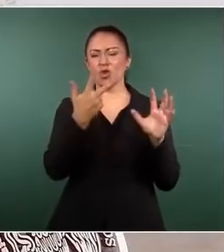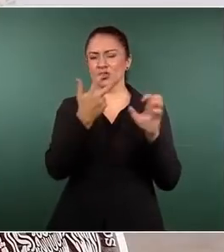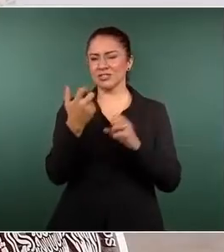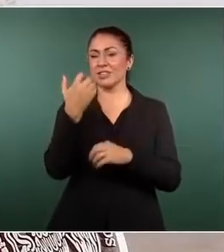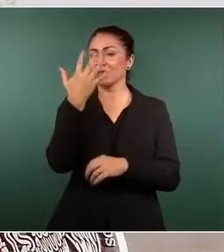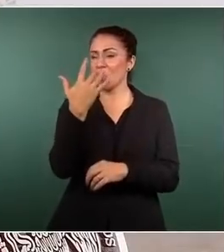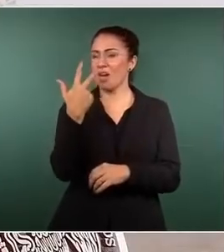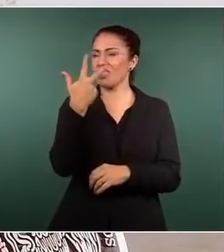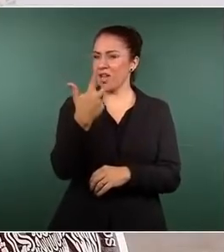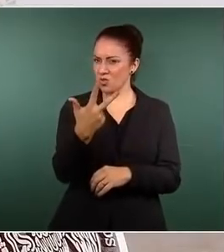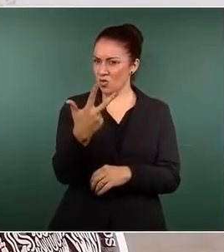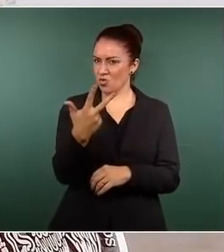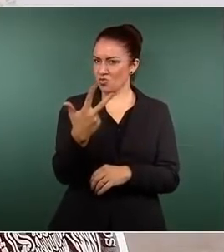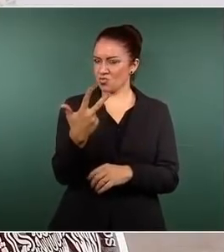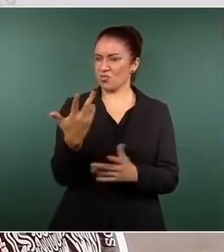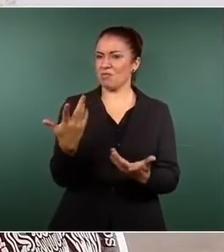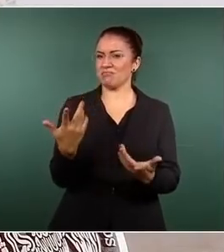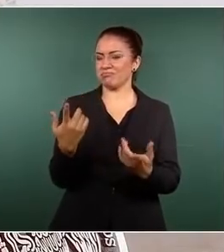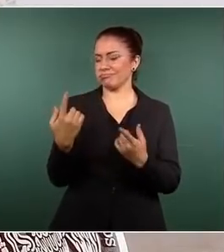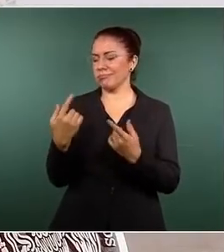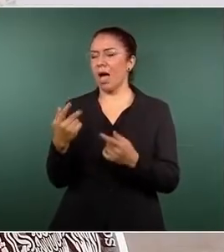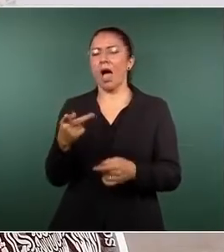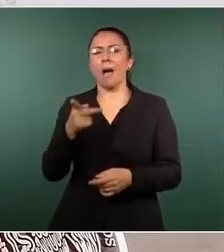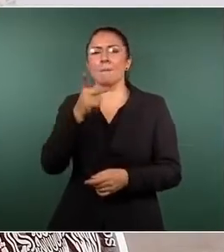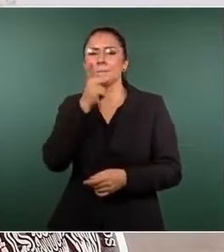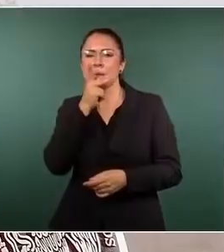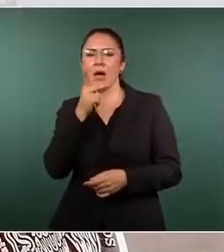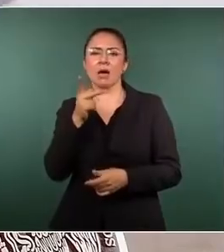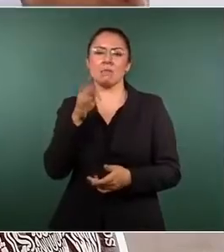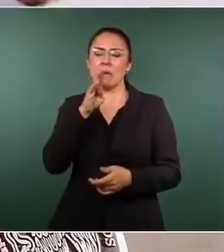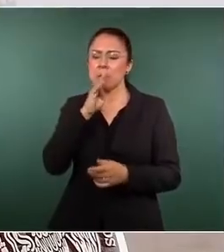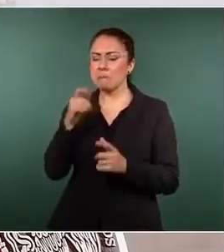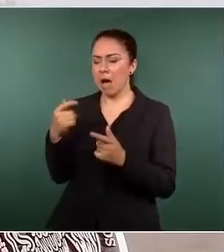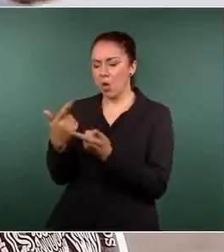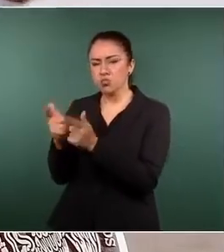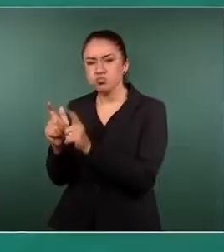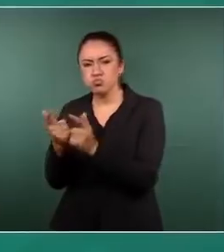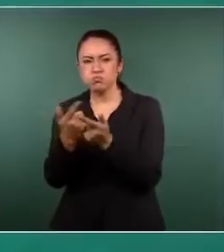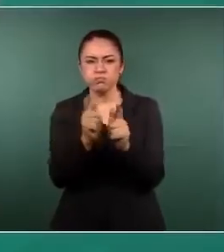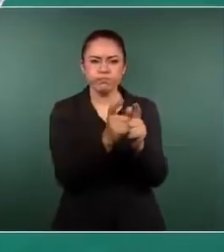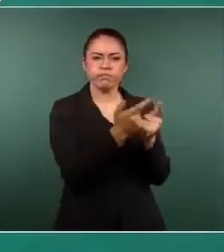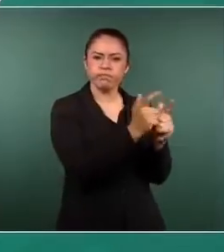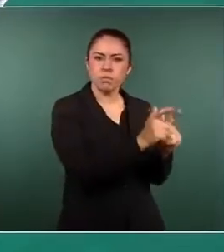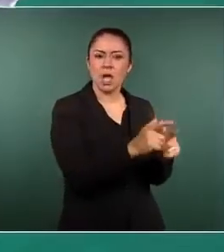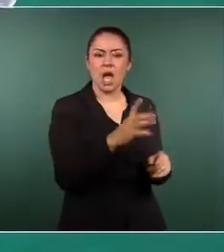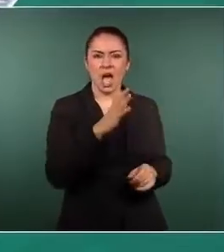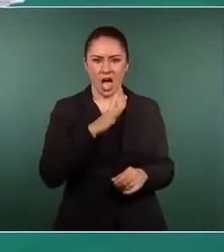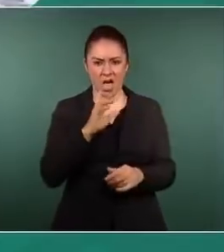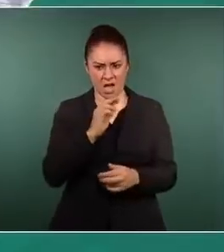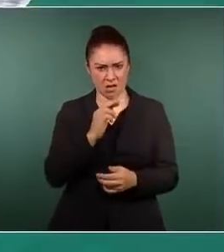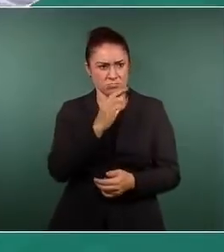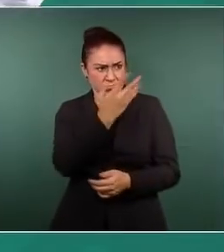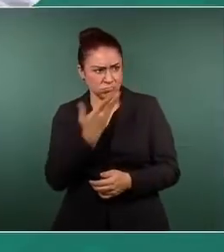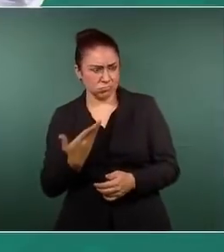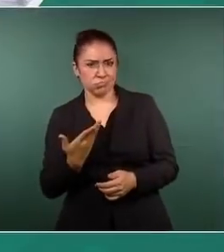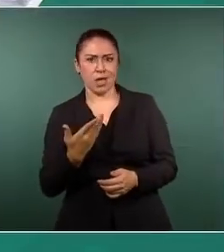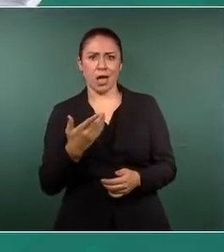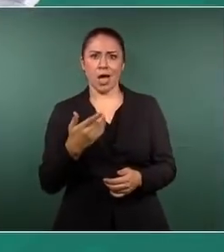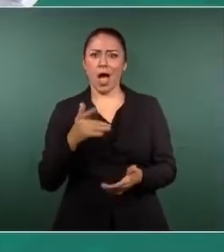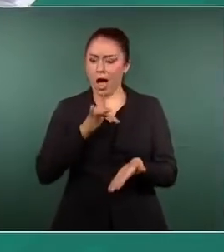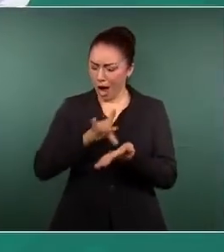858 sociedades de padres de familia están recibiendo de manera directa a sus